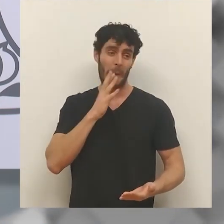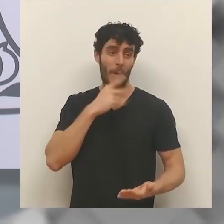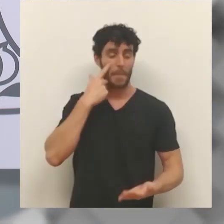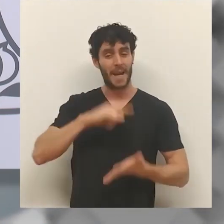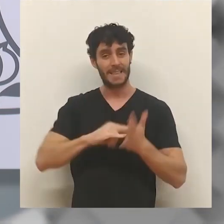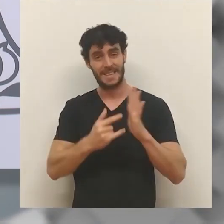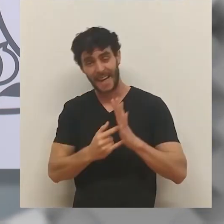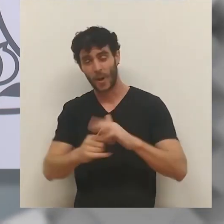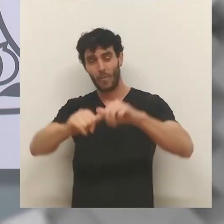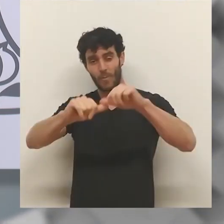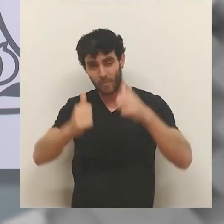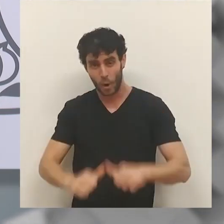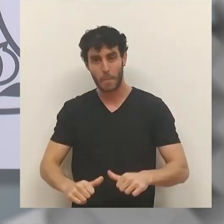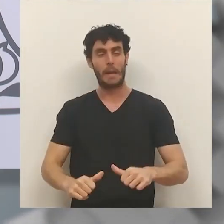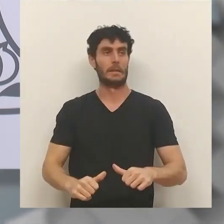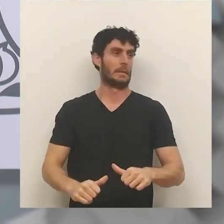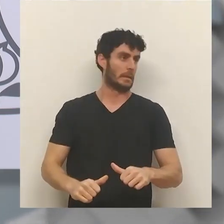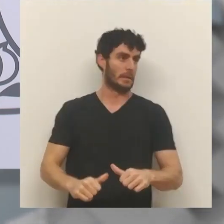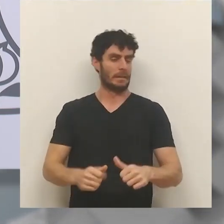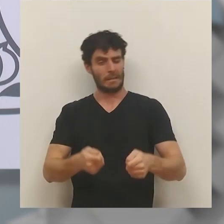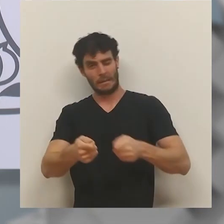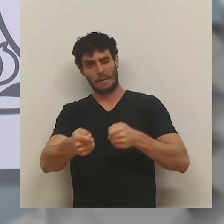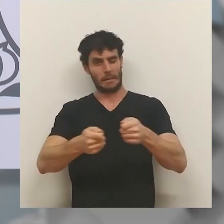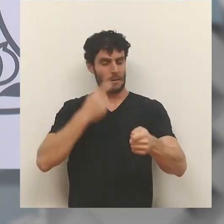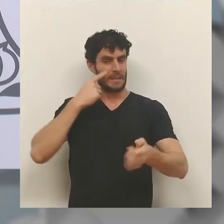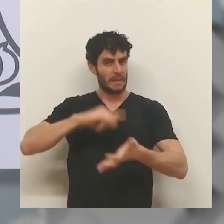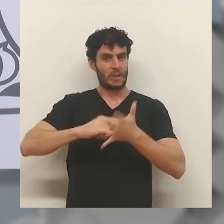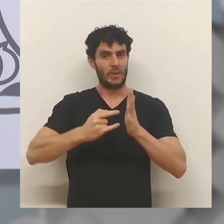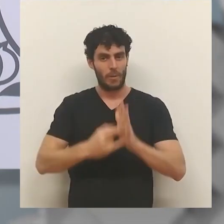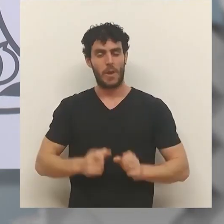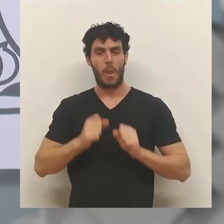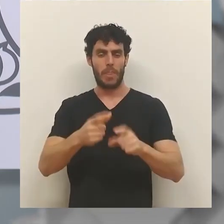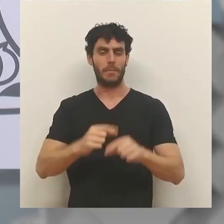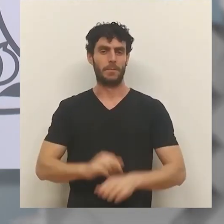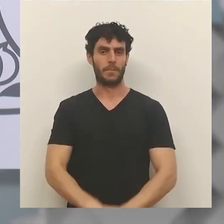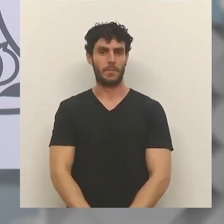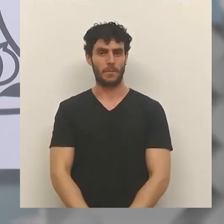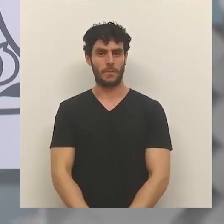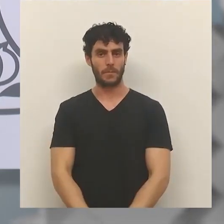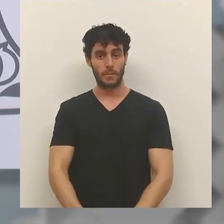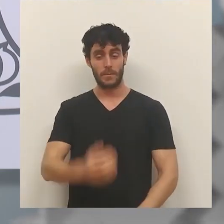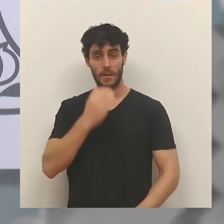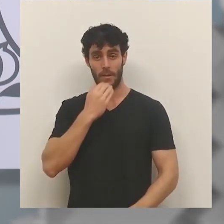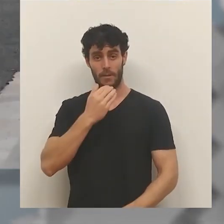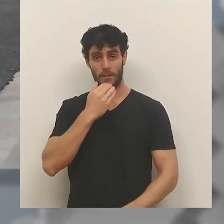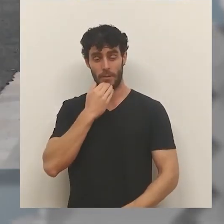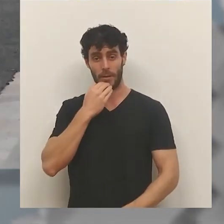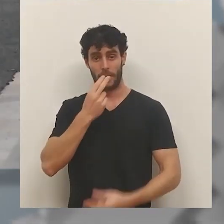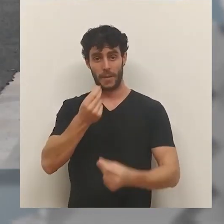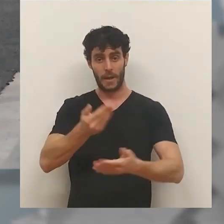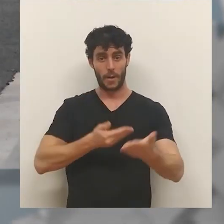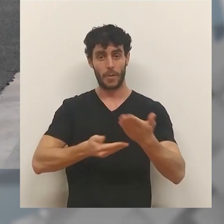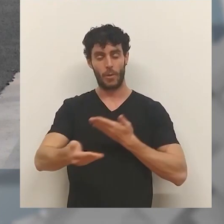tienen que ver los técnicos la manera de poder solucionar esta situación.